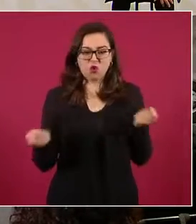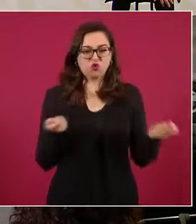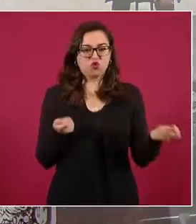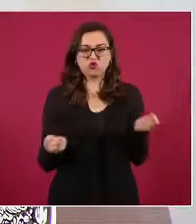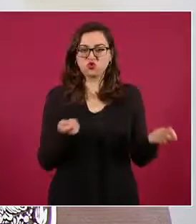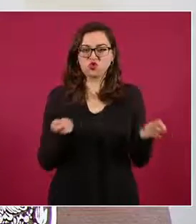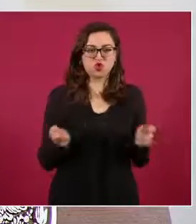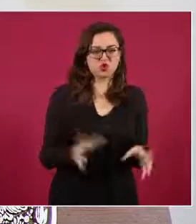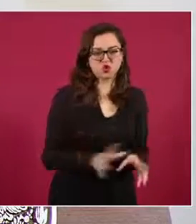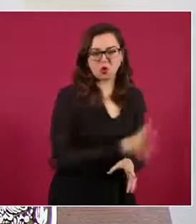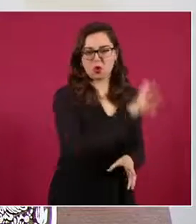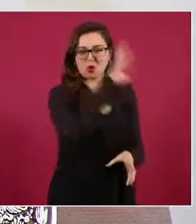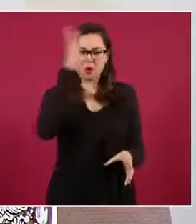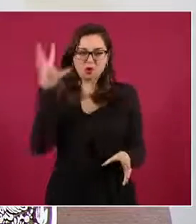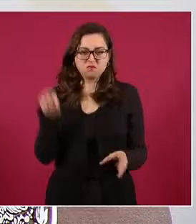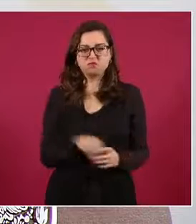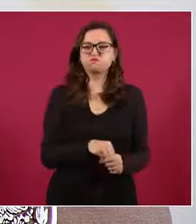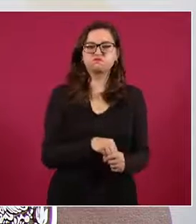como si fuese